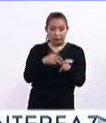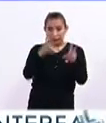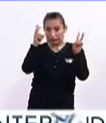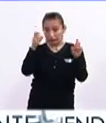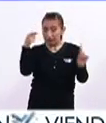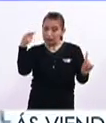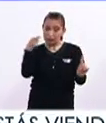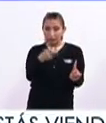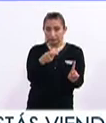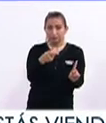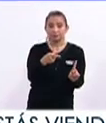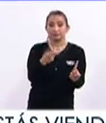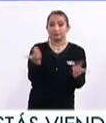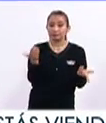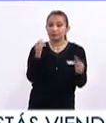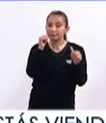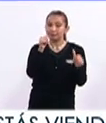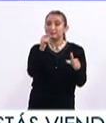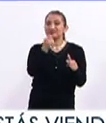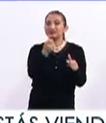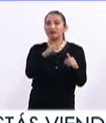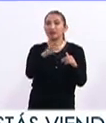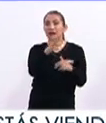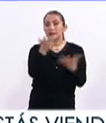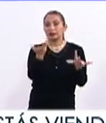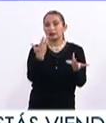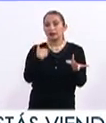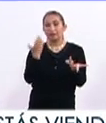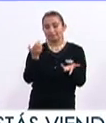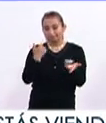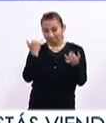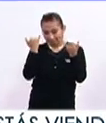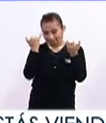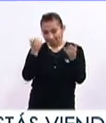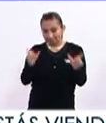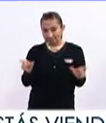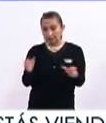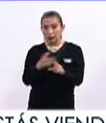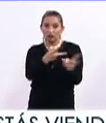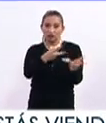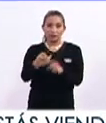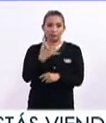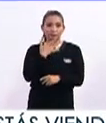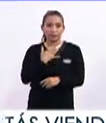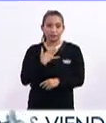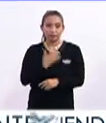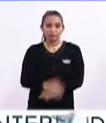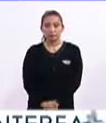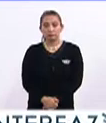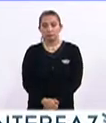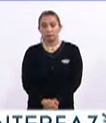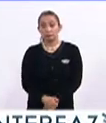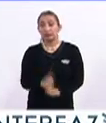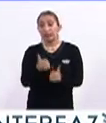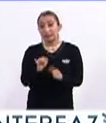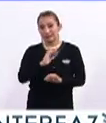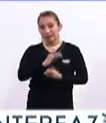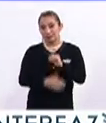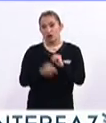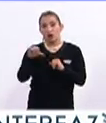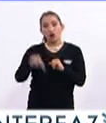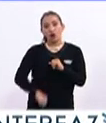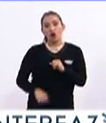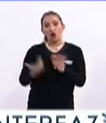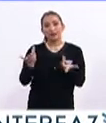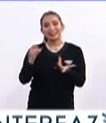tema central focalizado en lo que se está haciendo en la estrategia de seguridad contra el robo de combustibles. Así es, y así terminamos el día de